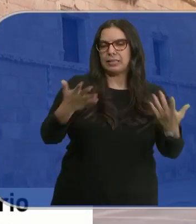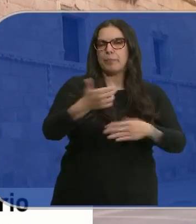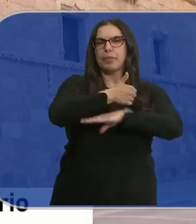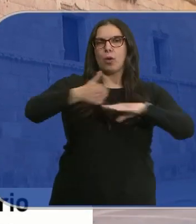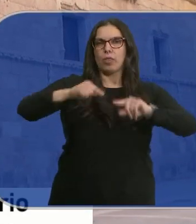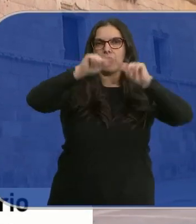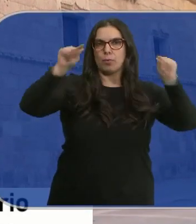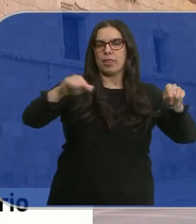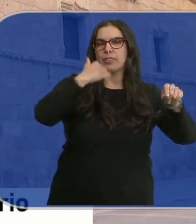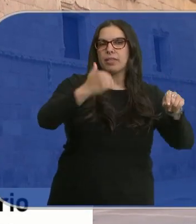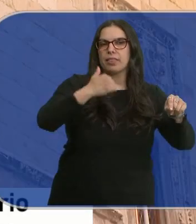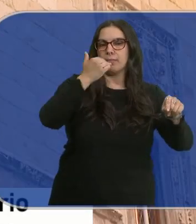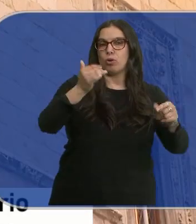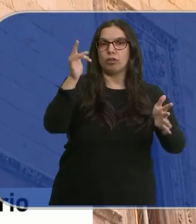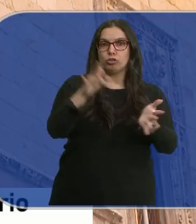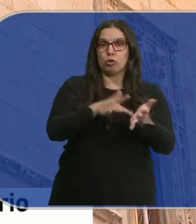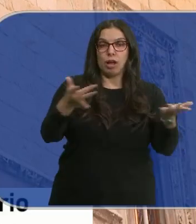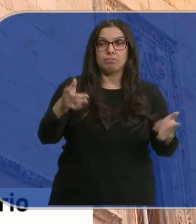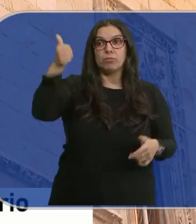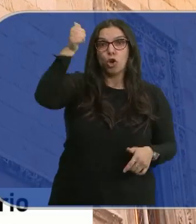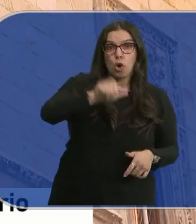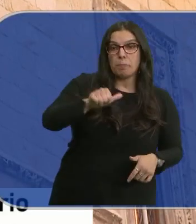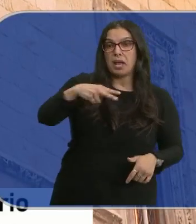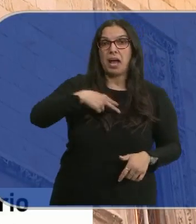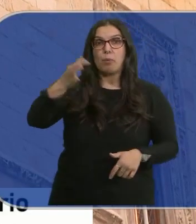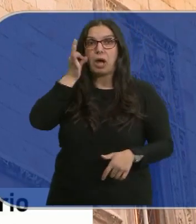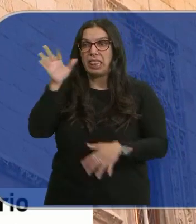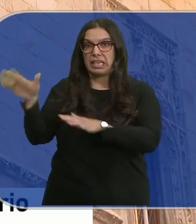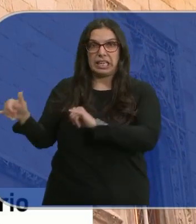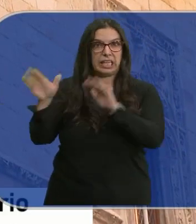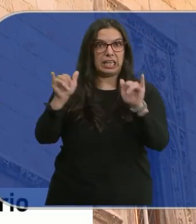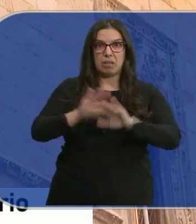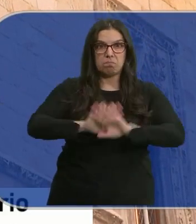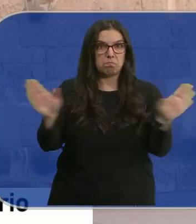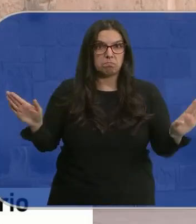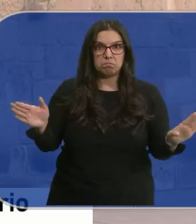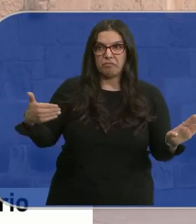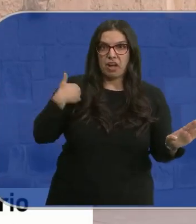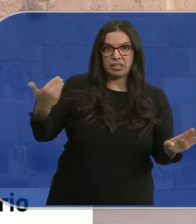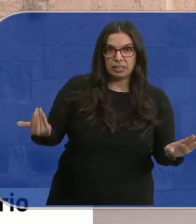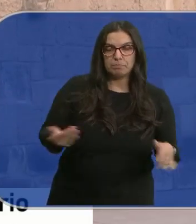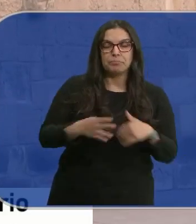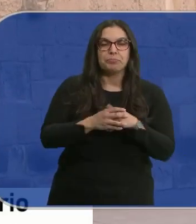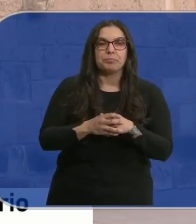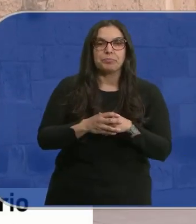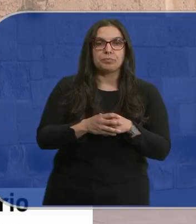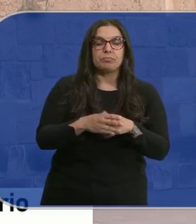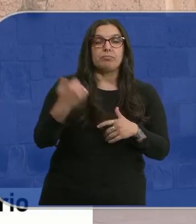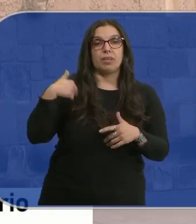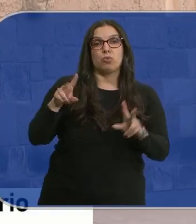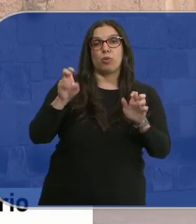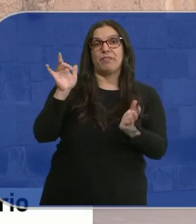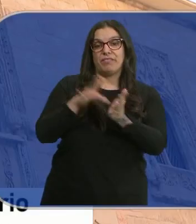Audiencia Provincial de Zamora se ha encontrado con que ni el acusado y ni siquiera su abogada han acudido al mismo. Ya se ha fijado